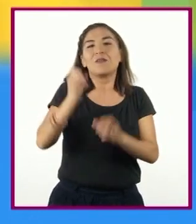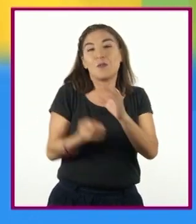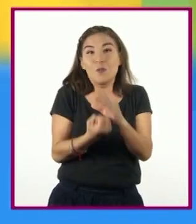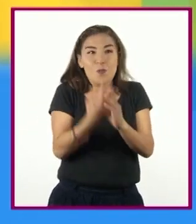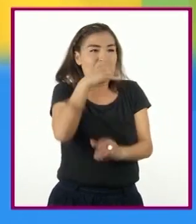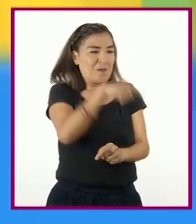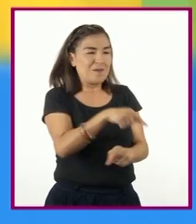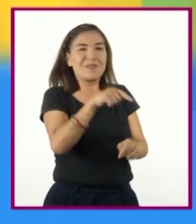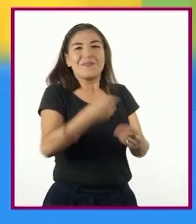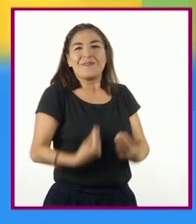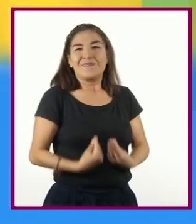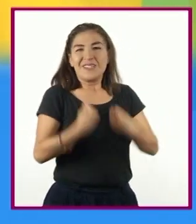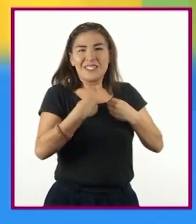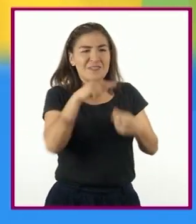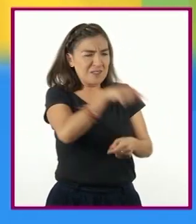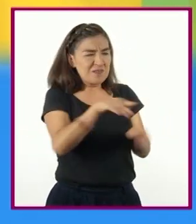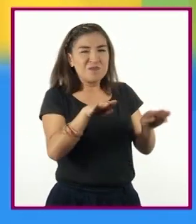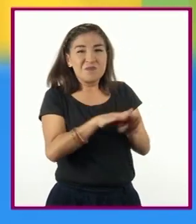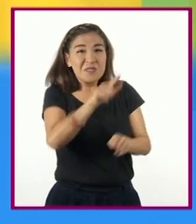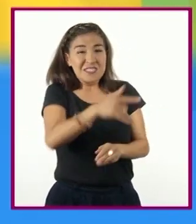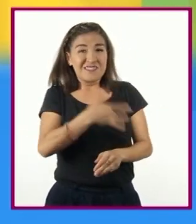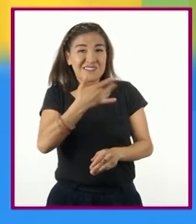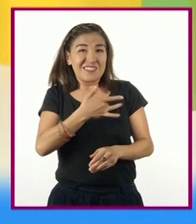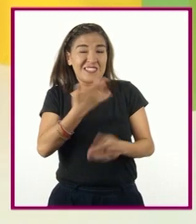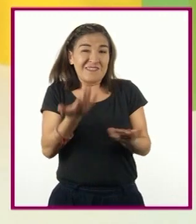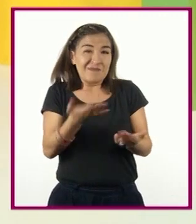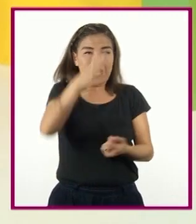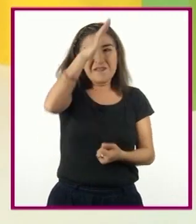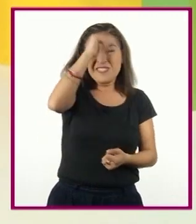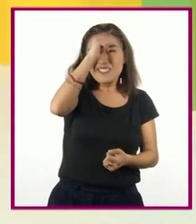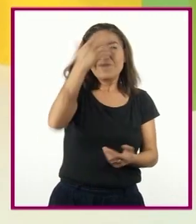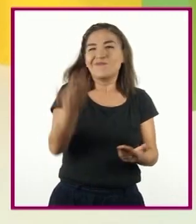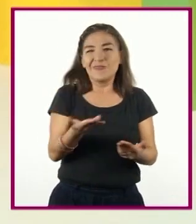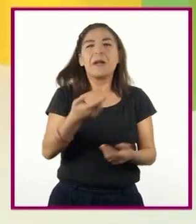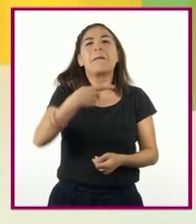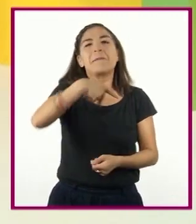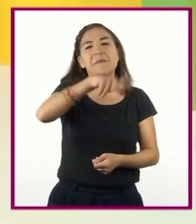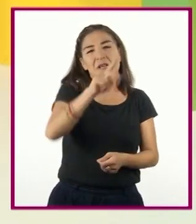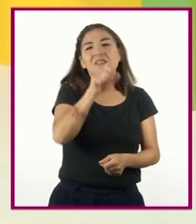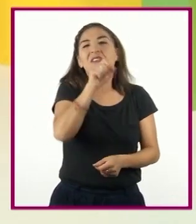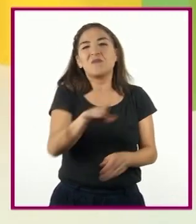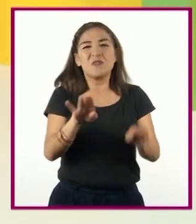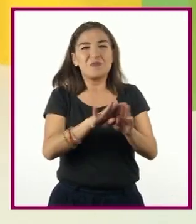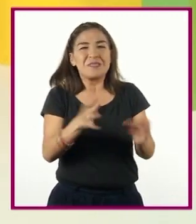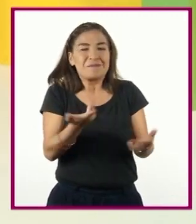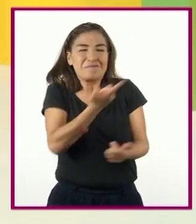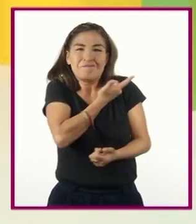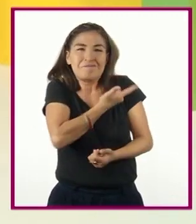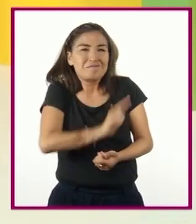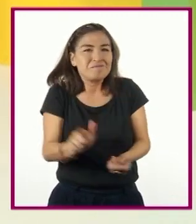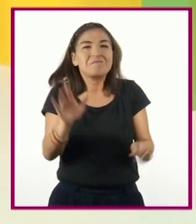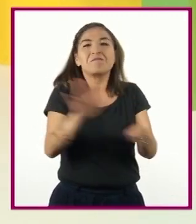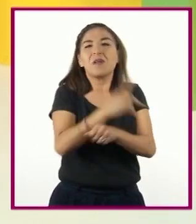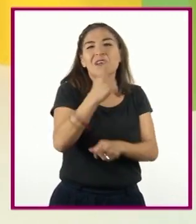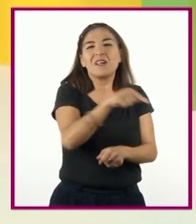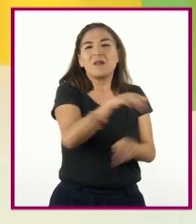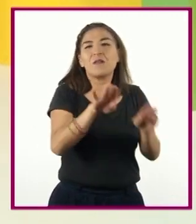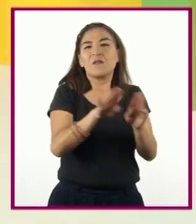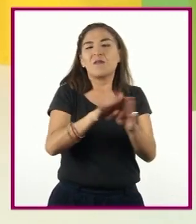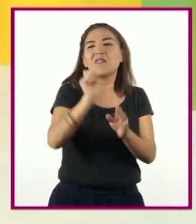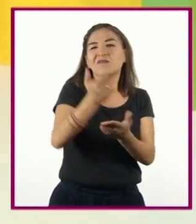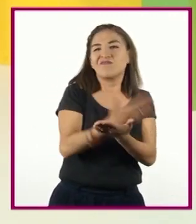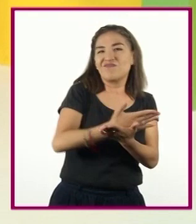de vida con el que no siempre se está de acuerdo, o incluso puede ser desagradable porque genera